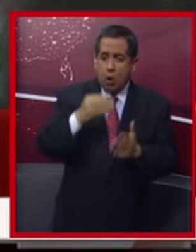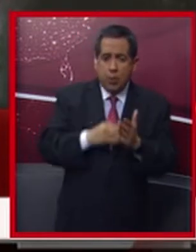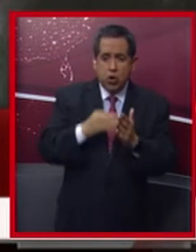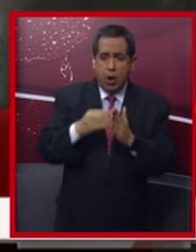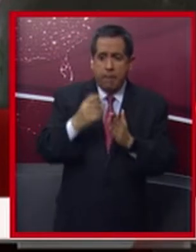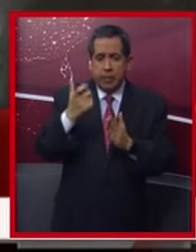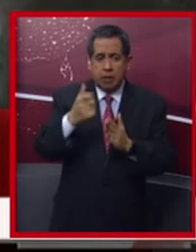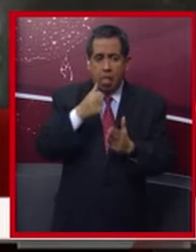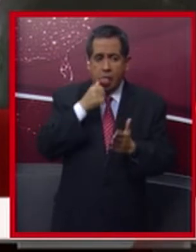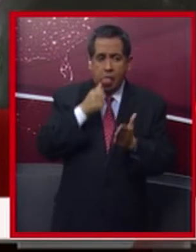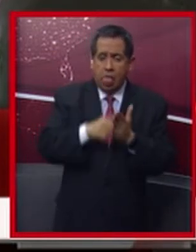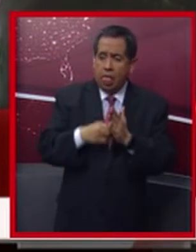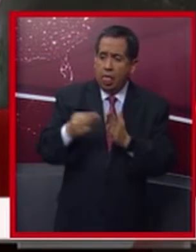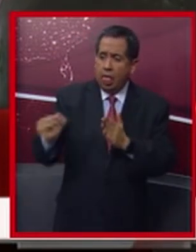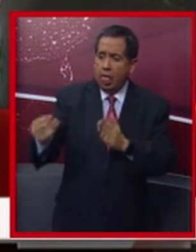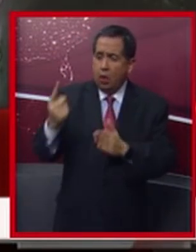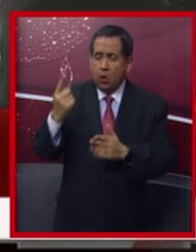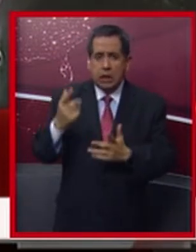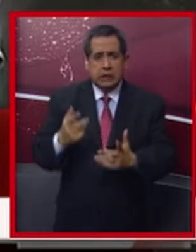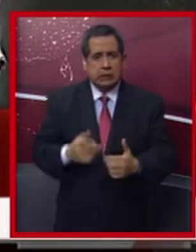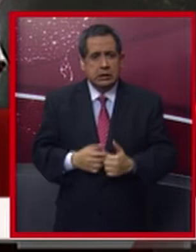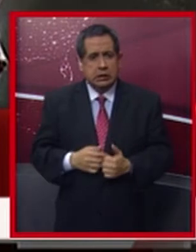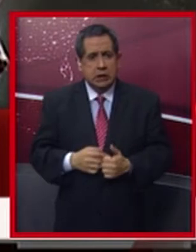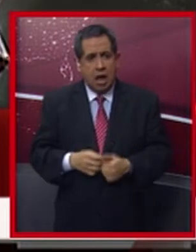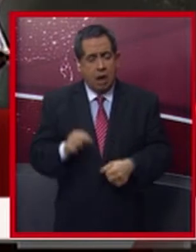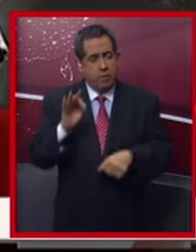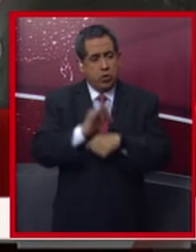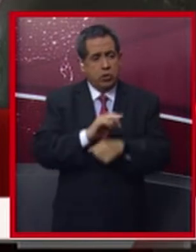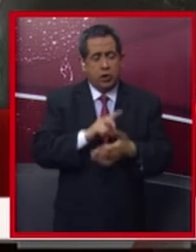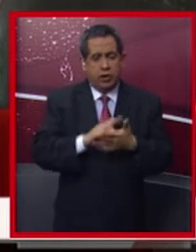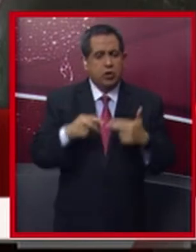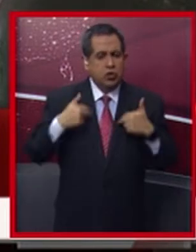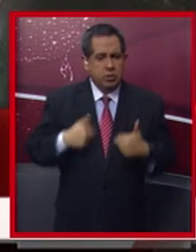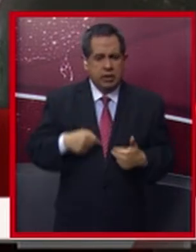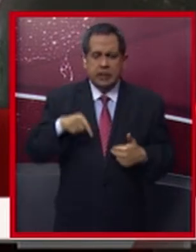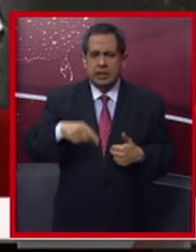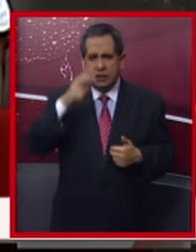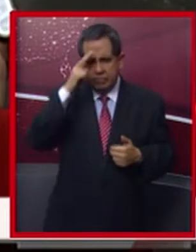pesos. La protección de los derechos humanos en